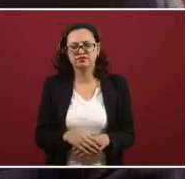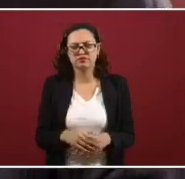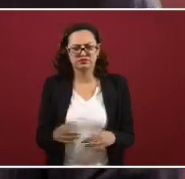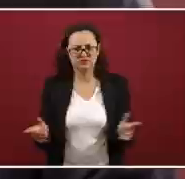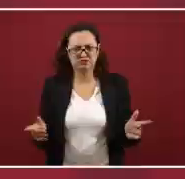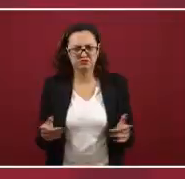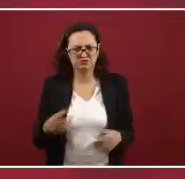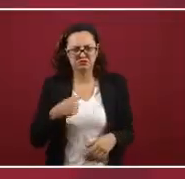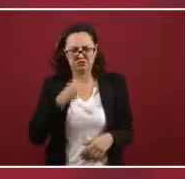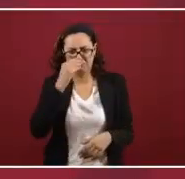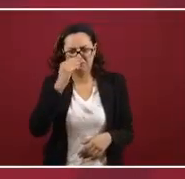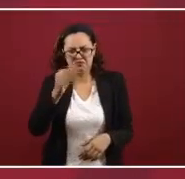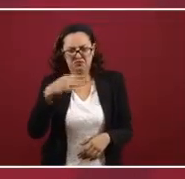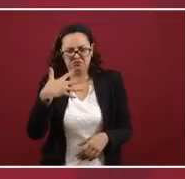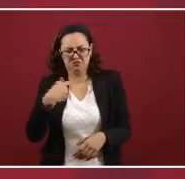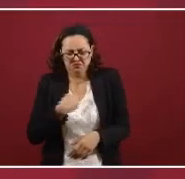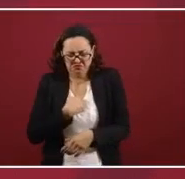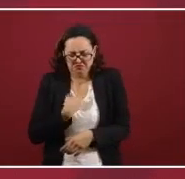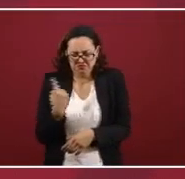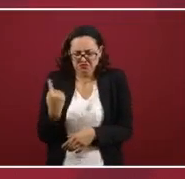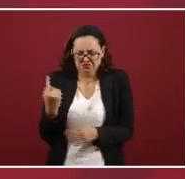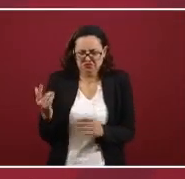involucraran en este asunto,